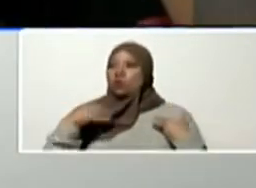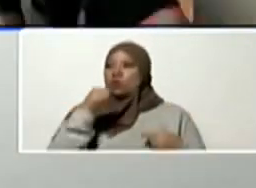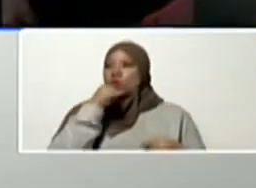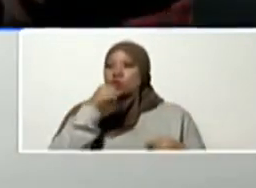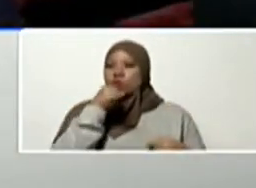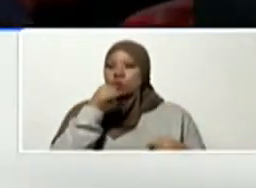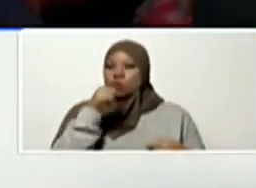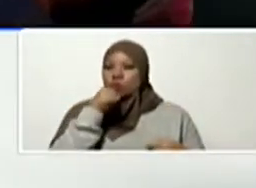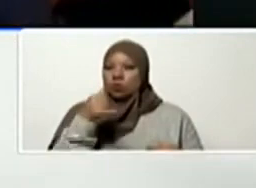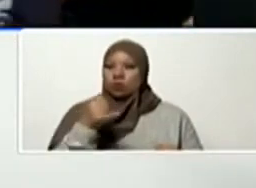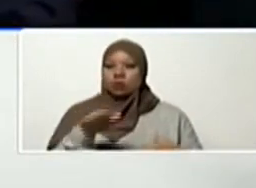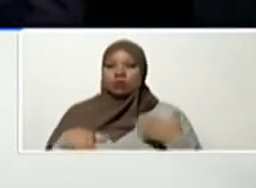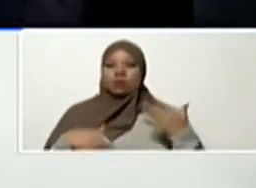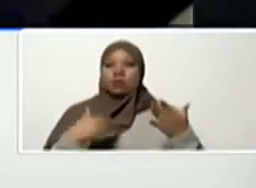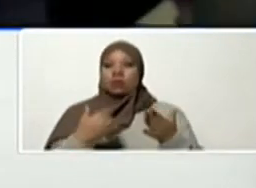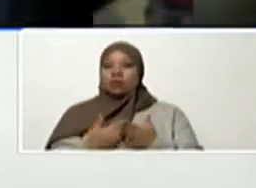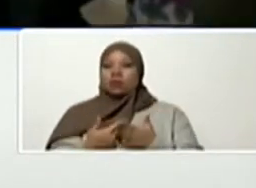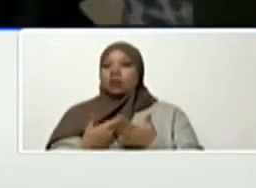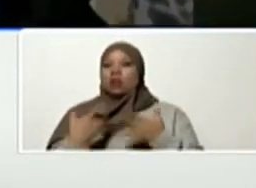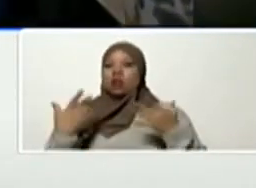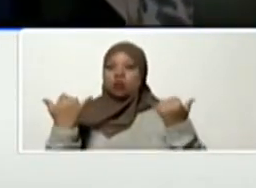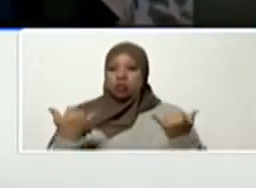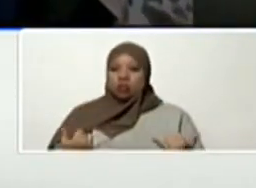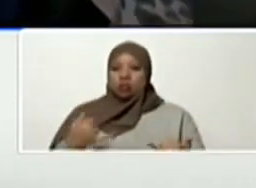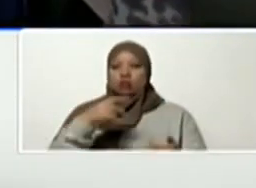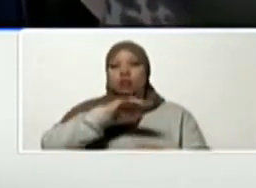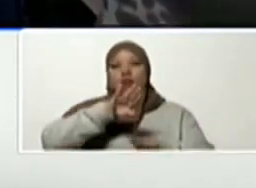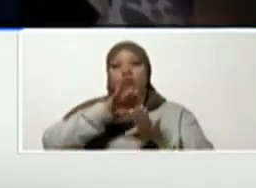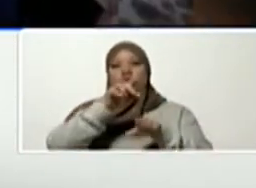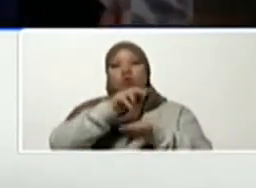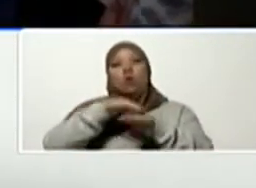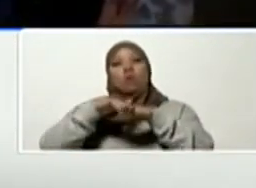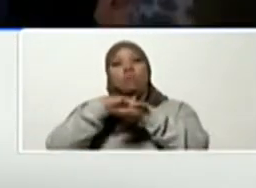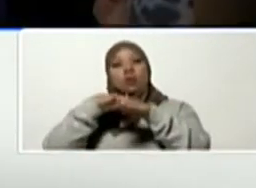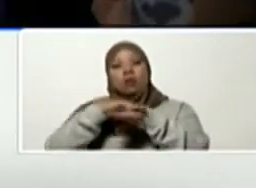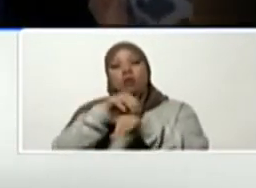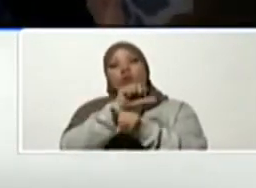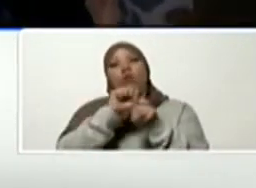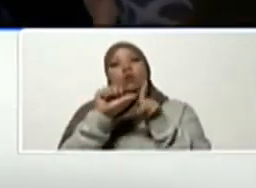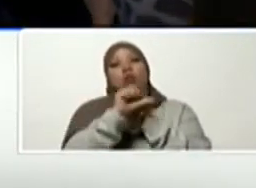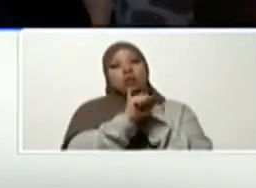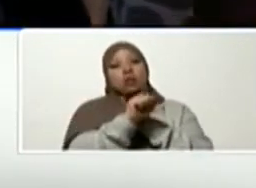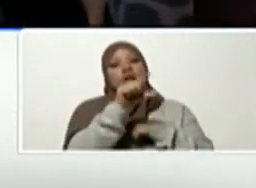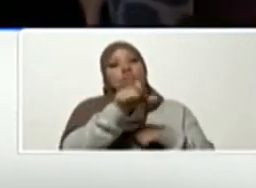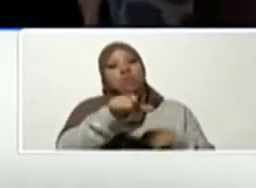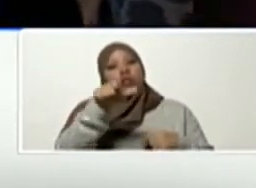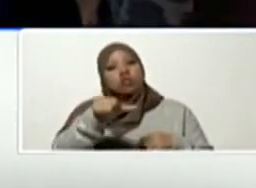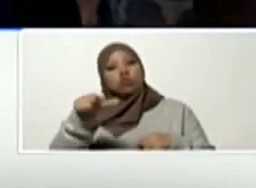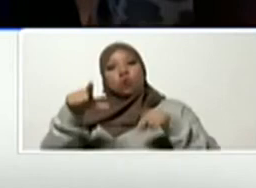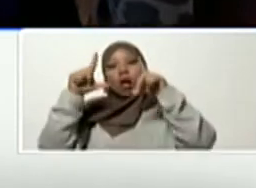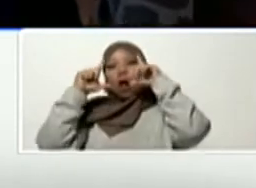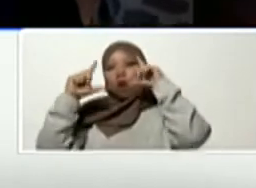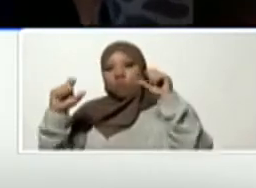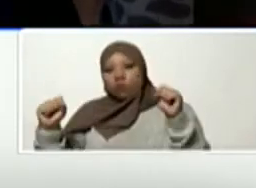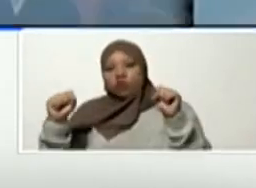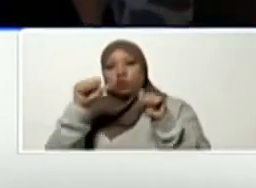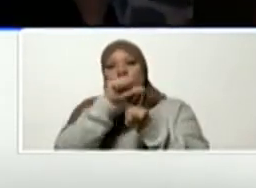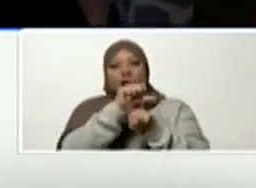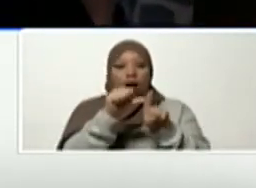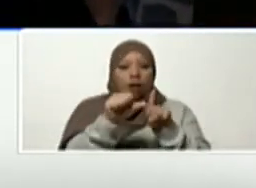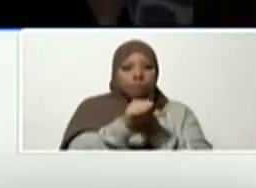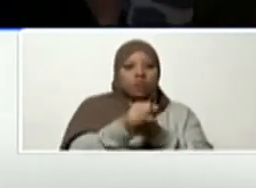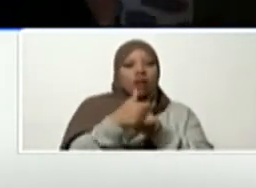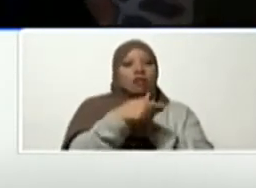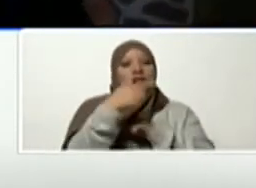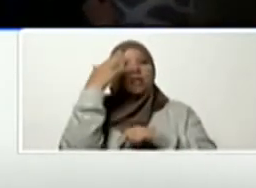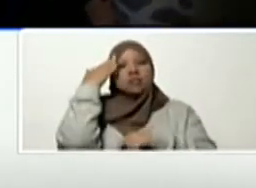señores embajadores, para la presencia de todos los movimientos ecologistas, ambientalistas, los movimientos sociales del